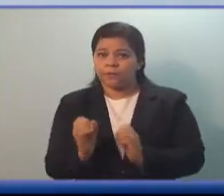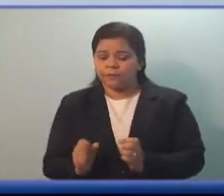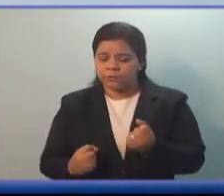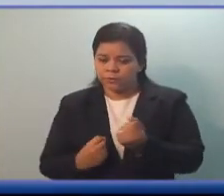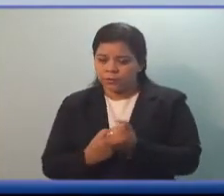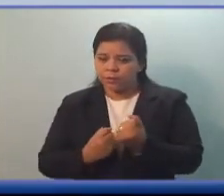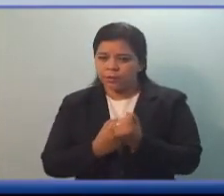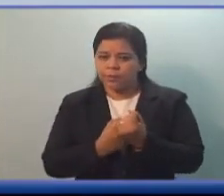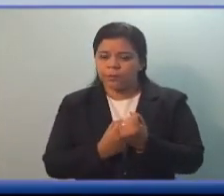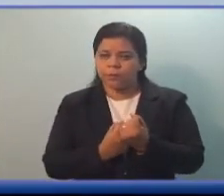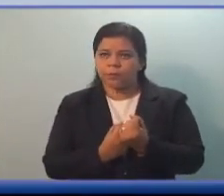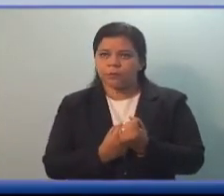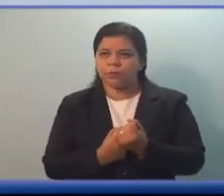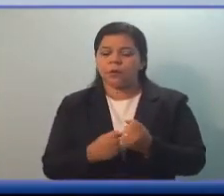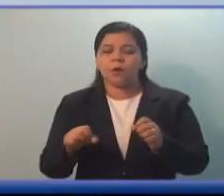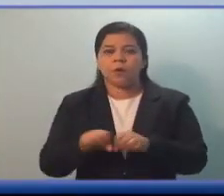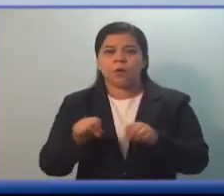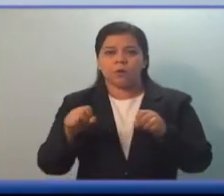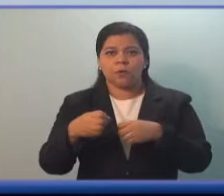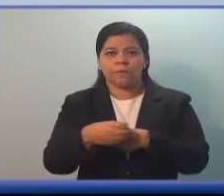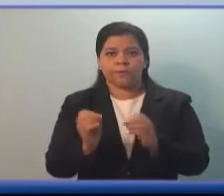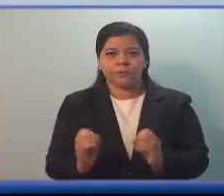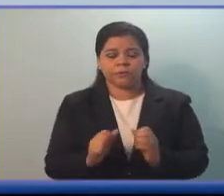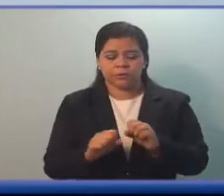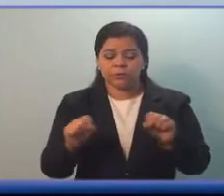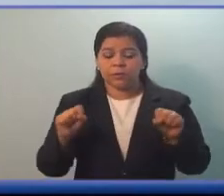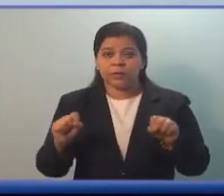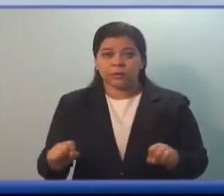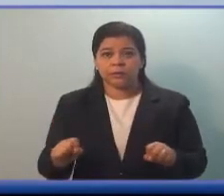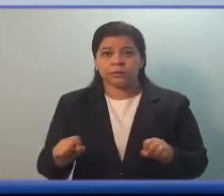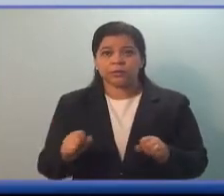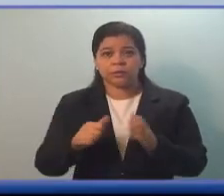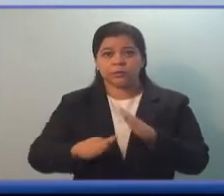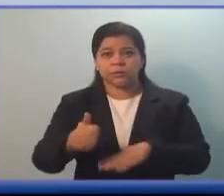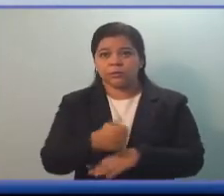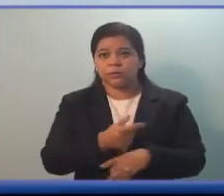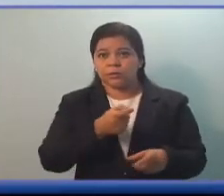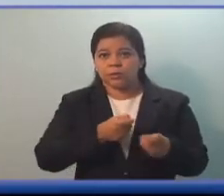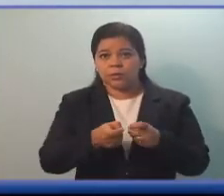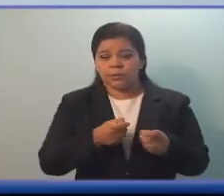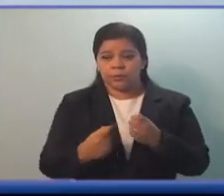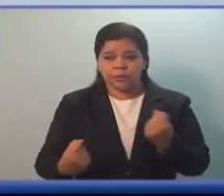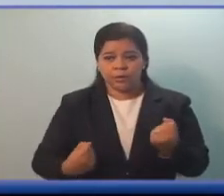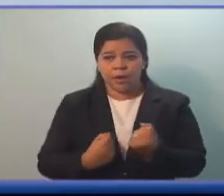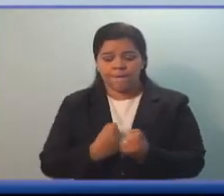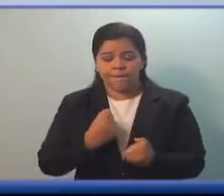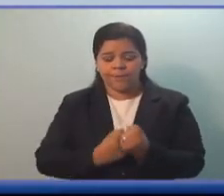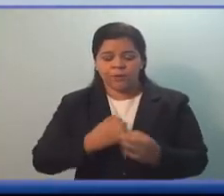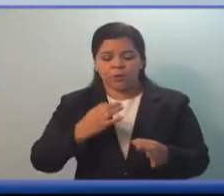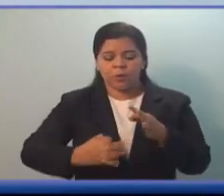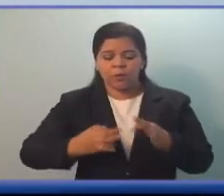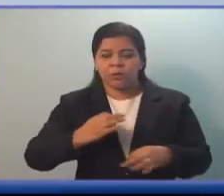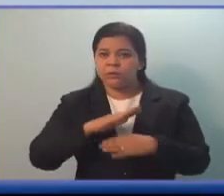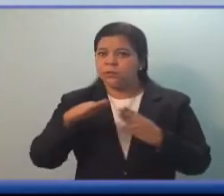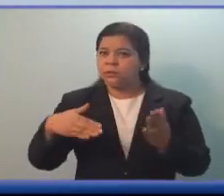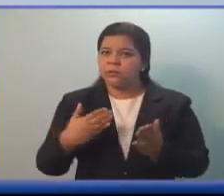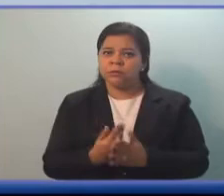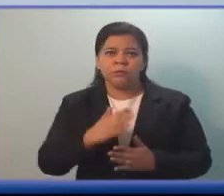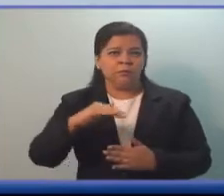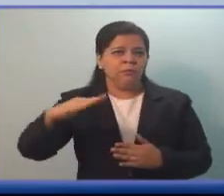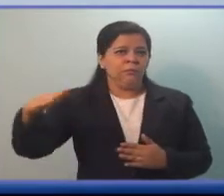asistencias, la unidad de sistemas administrativos que sirven de apoyo judicial al trabajo a nivel nacional, entonces